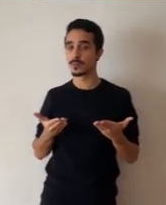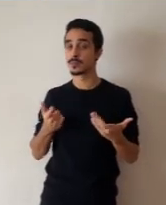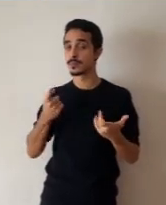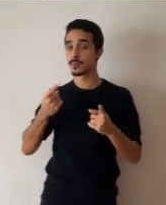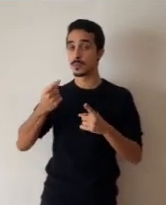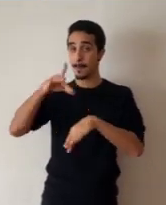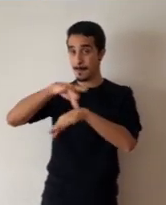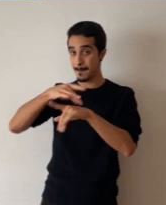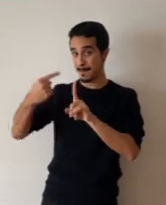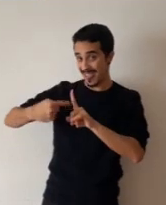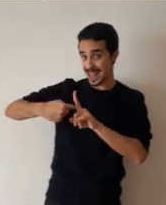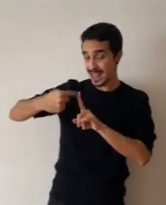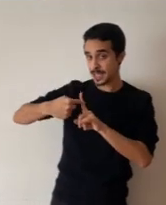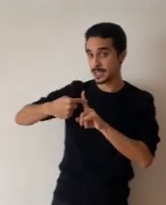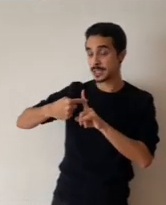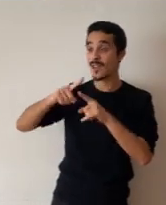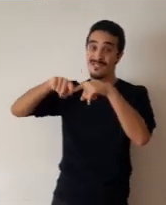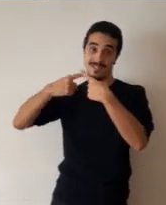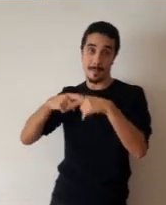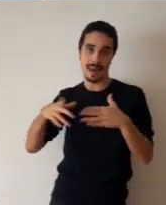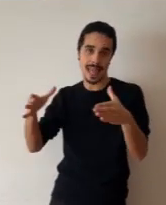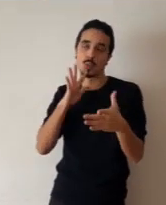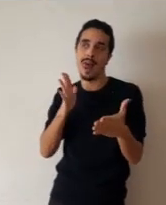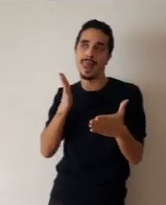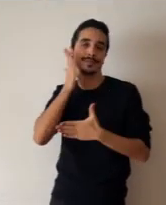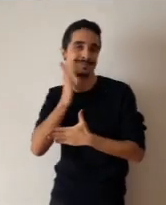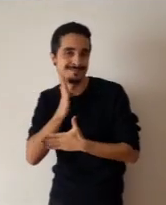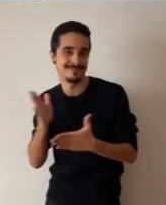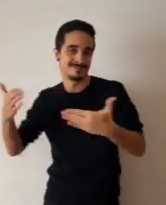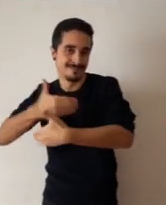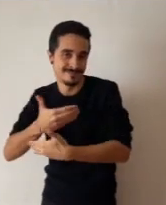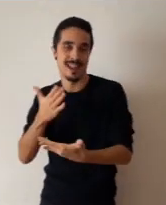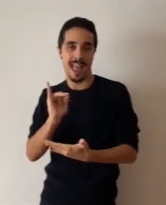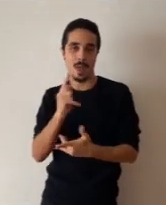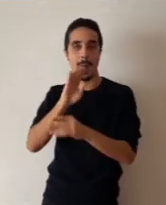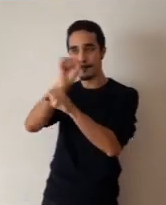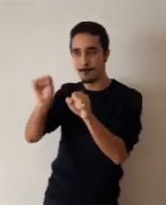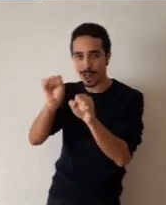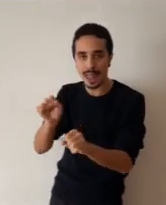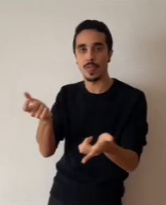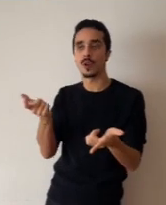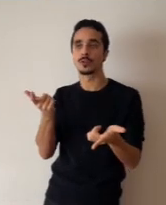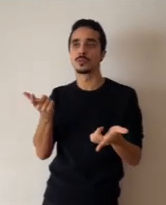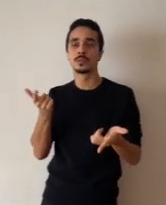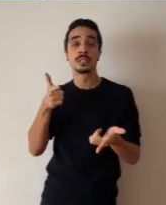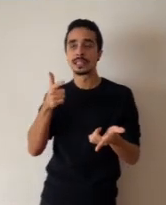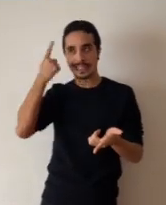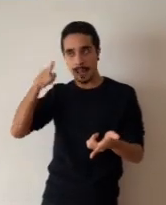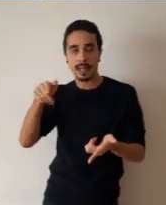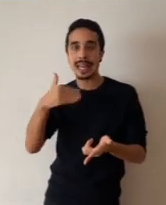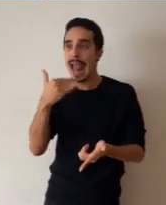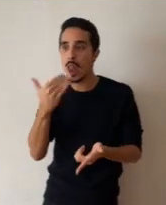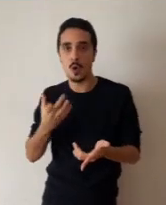todos los pacientes y sus familias están como muy arropados, muy protegidos. Saben que si les